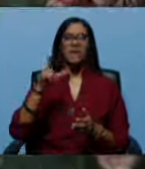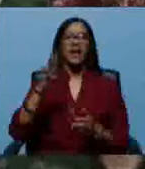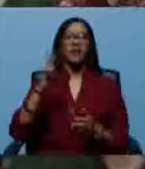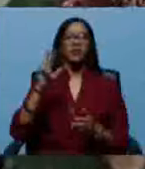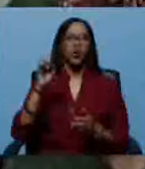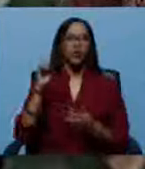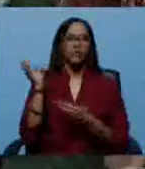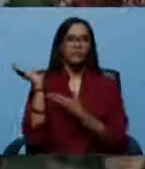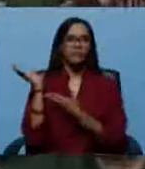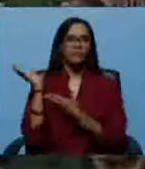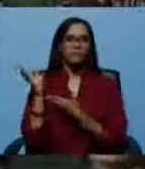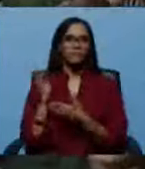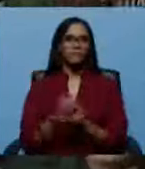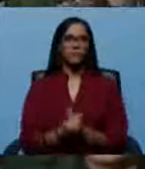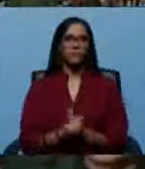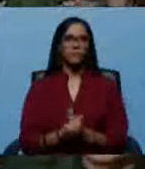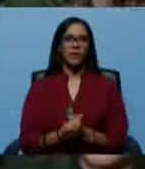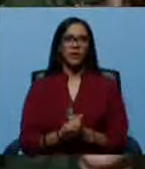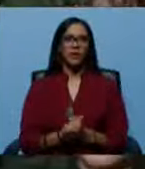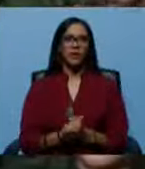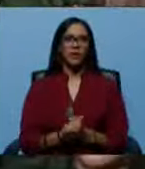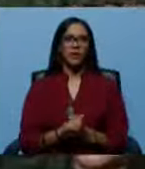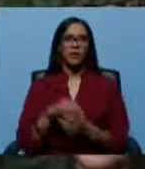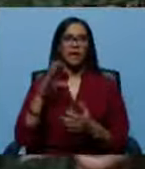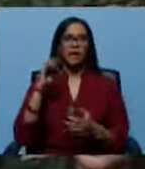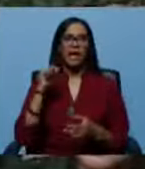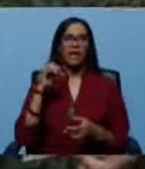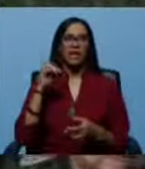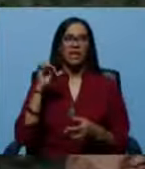Presente. Cándido Montilla.